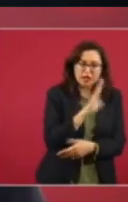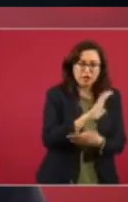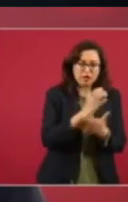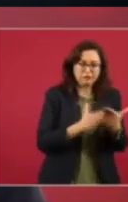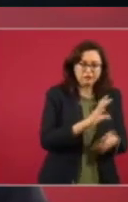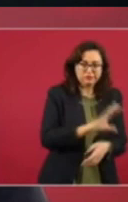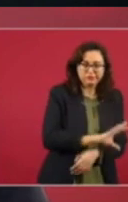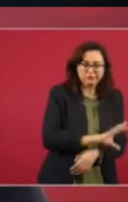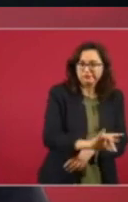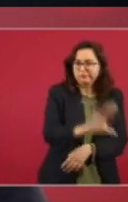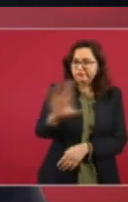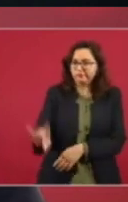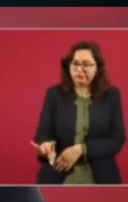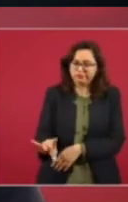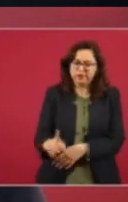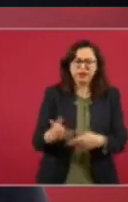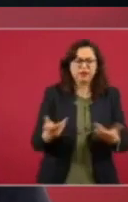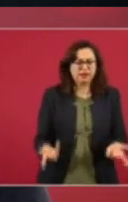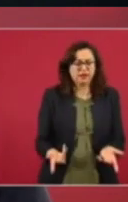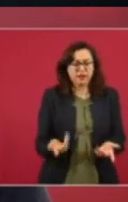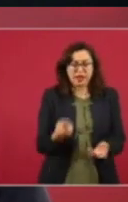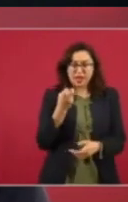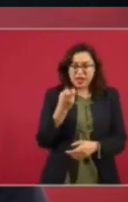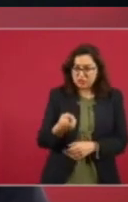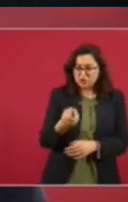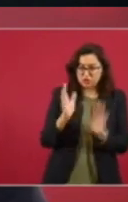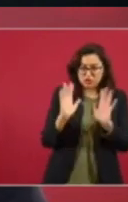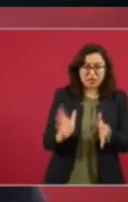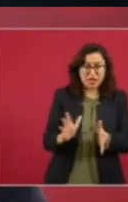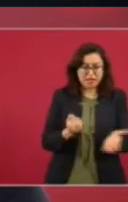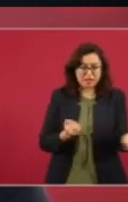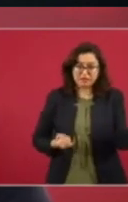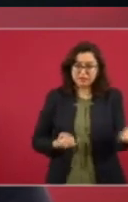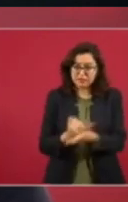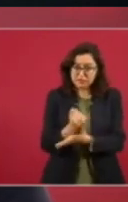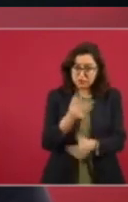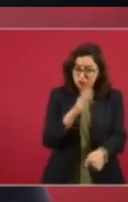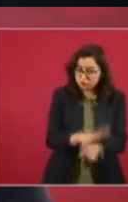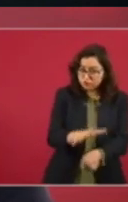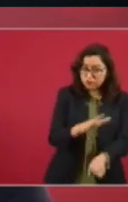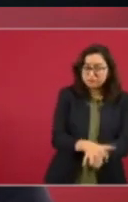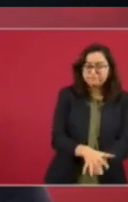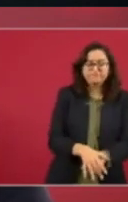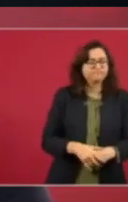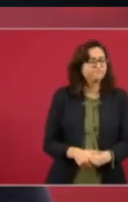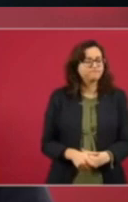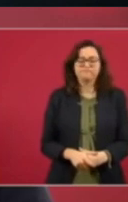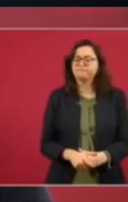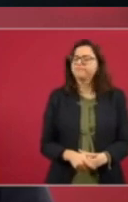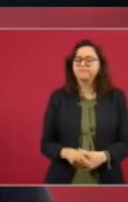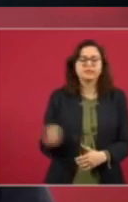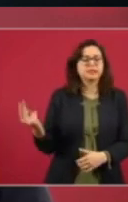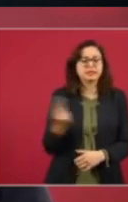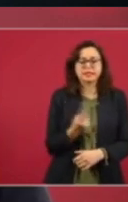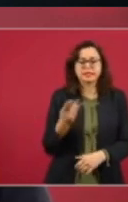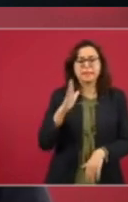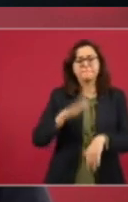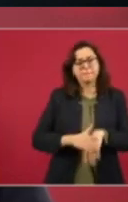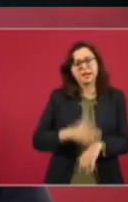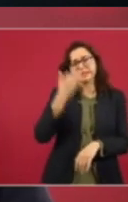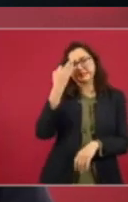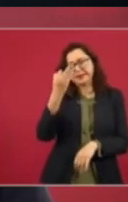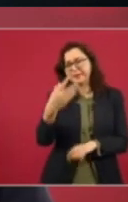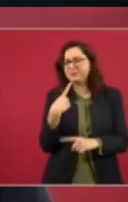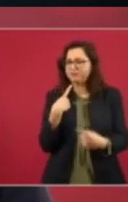suficientemente definido ni socialmente debatido. En consecuencia, se necesita tiempo